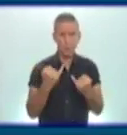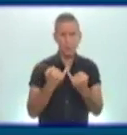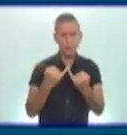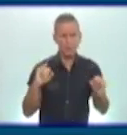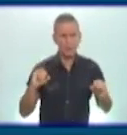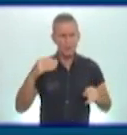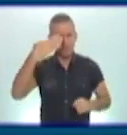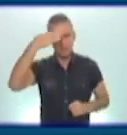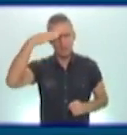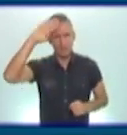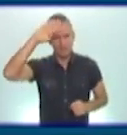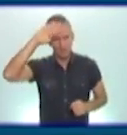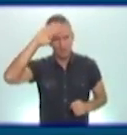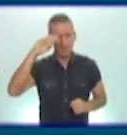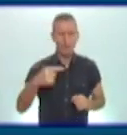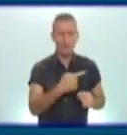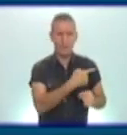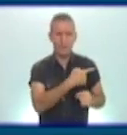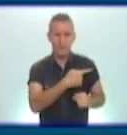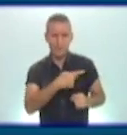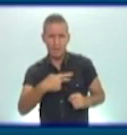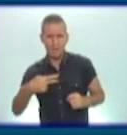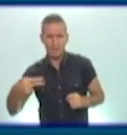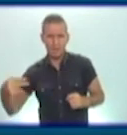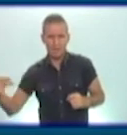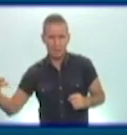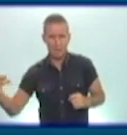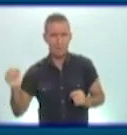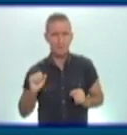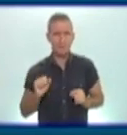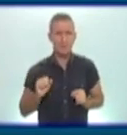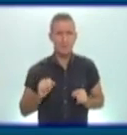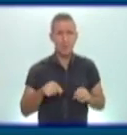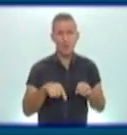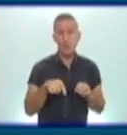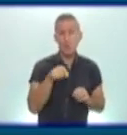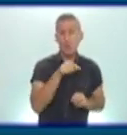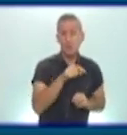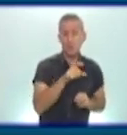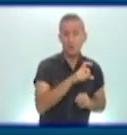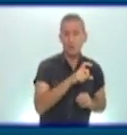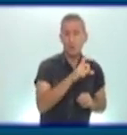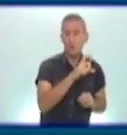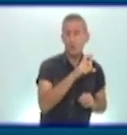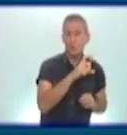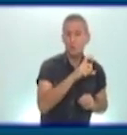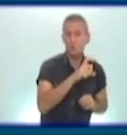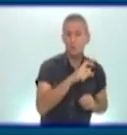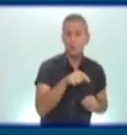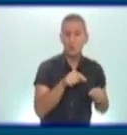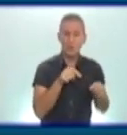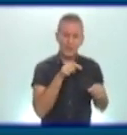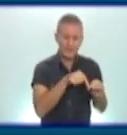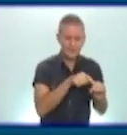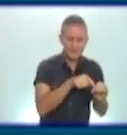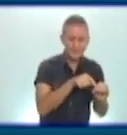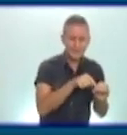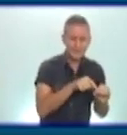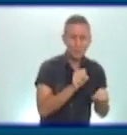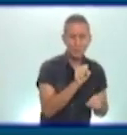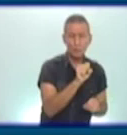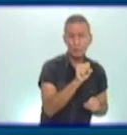el predicado. Los criollos es el núcleo del sujeto. Fíjense que acá incluimos el